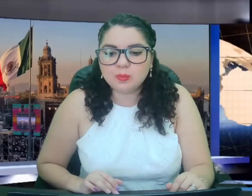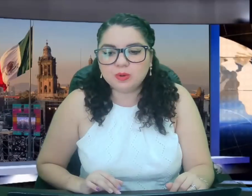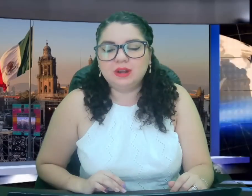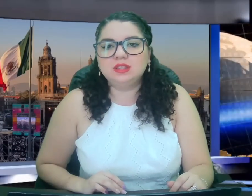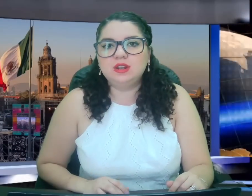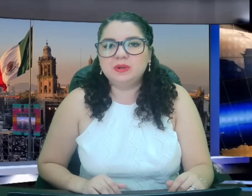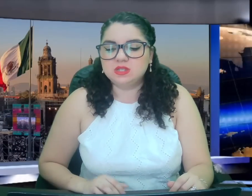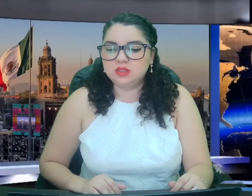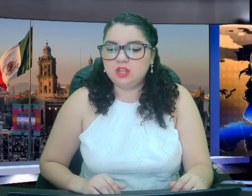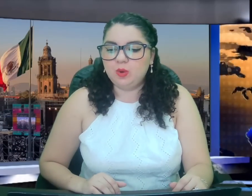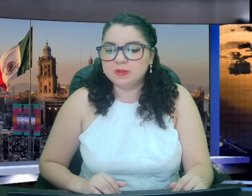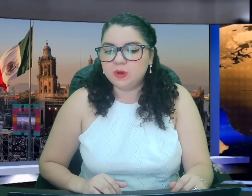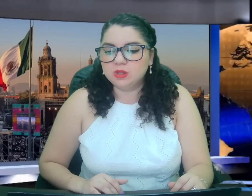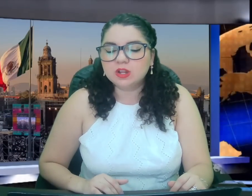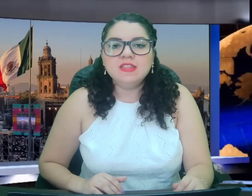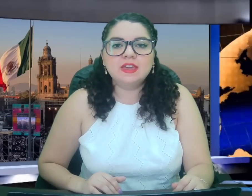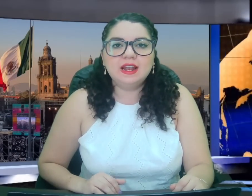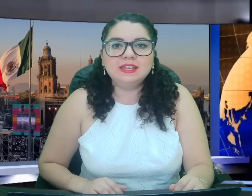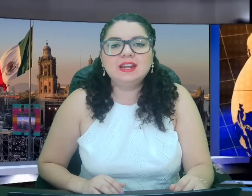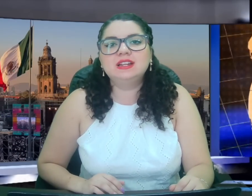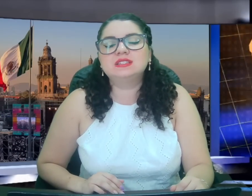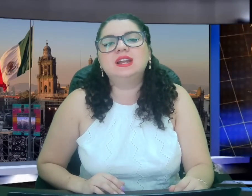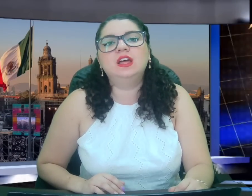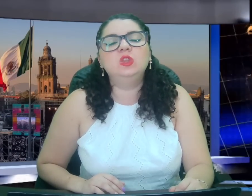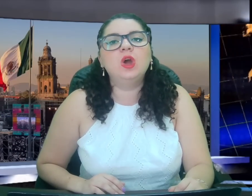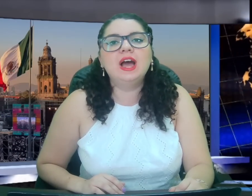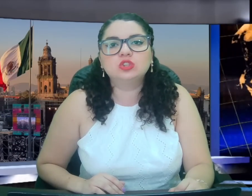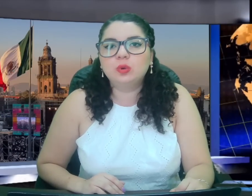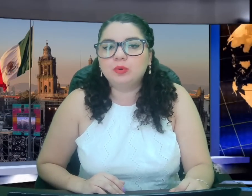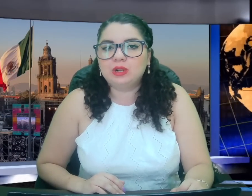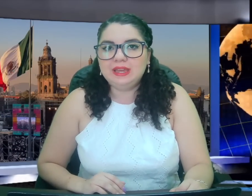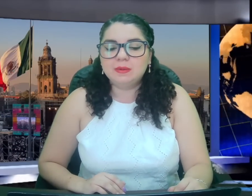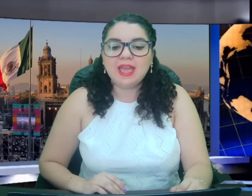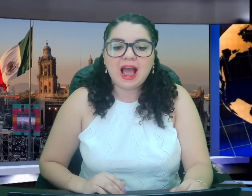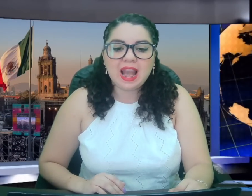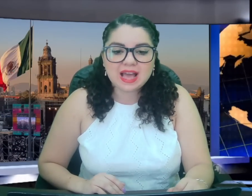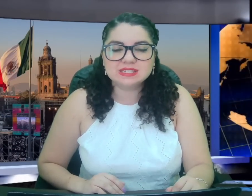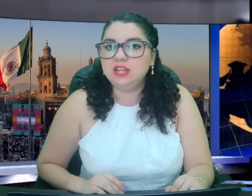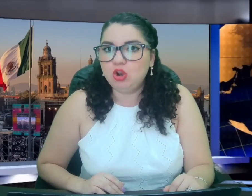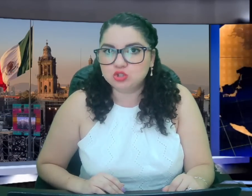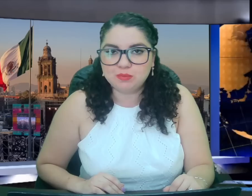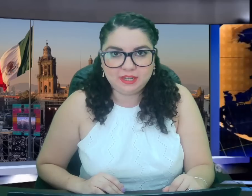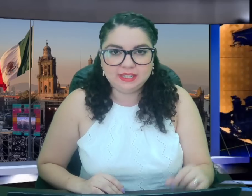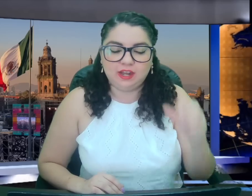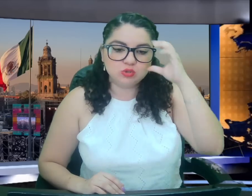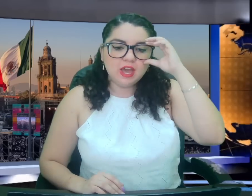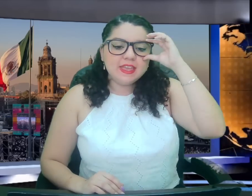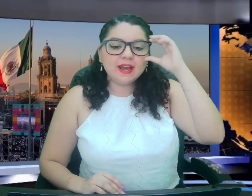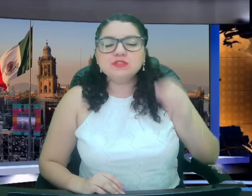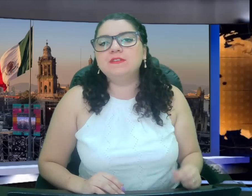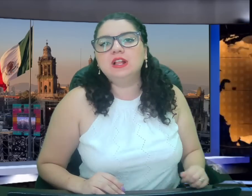hartazgo por parte del presidente López Obrador de que le quieren estar dando gato por liebre a las y los